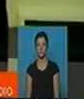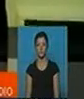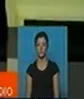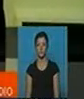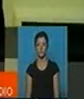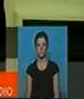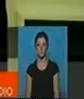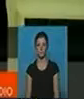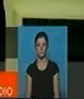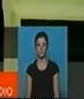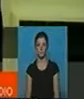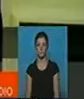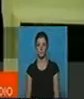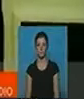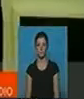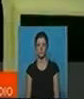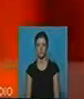he was directed externally.